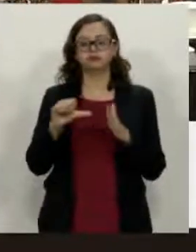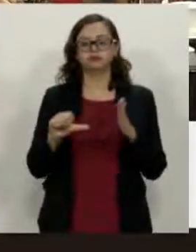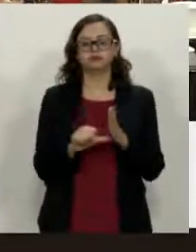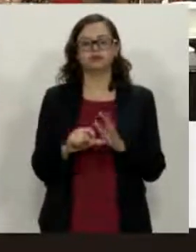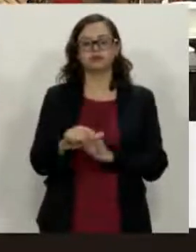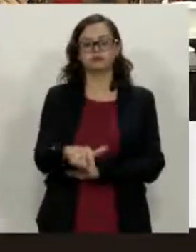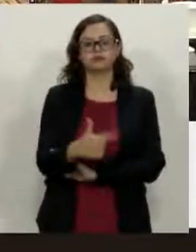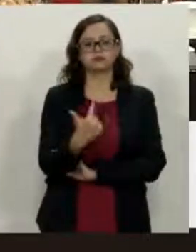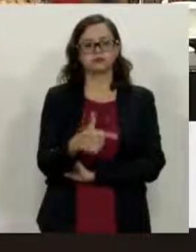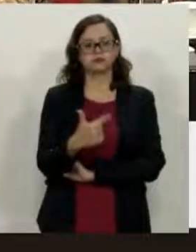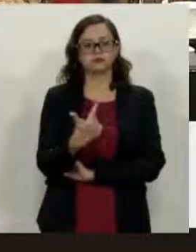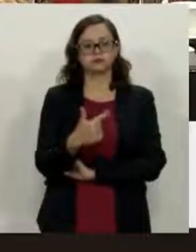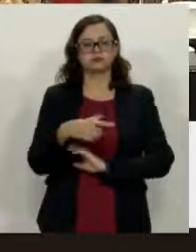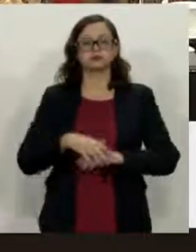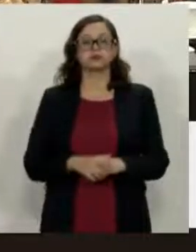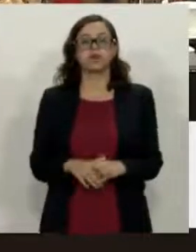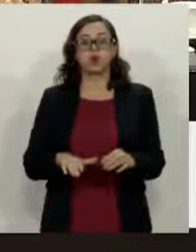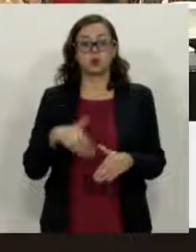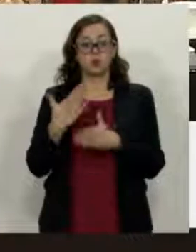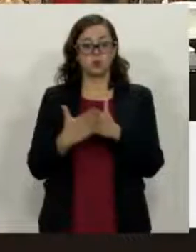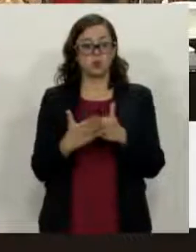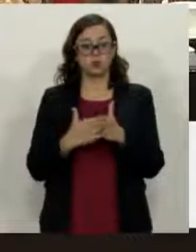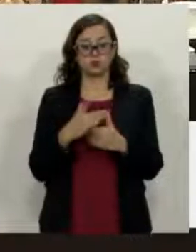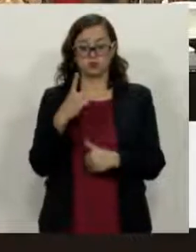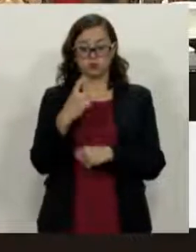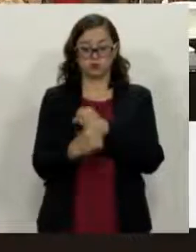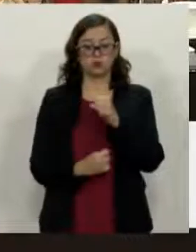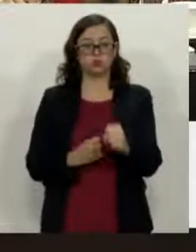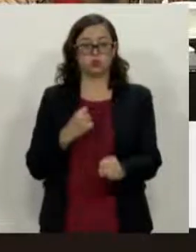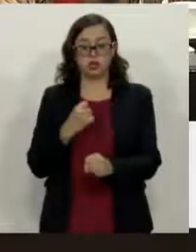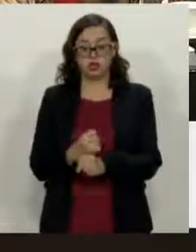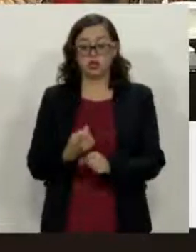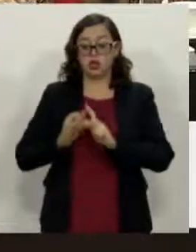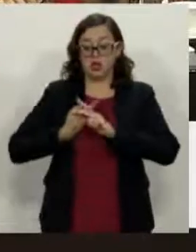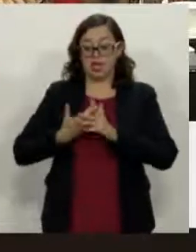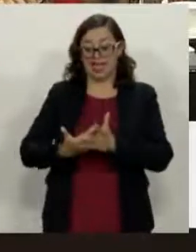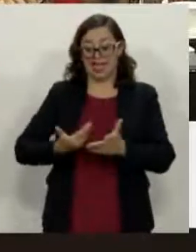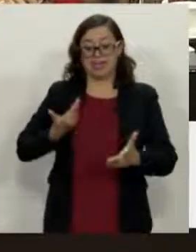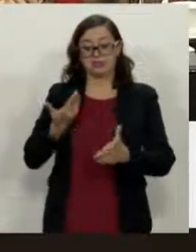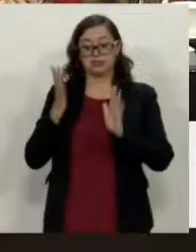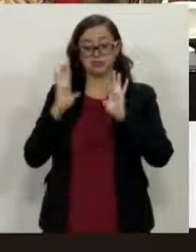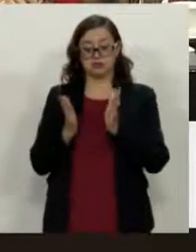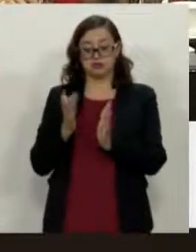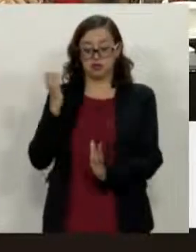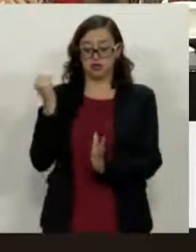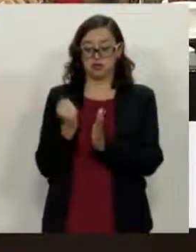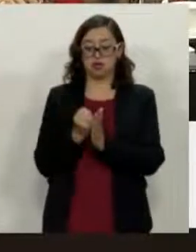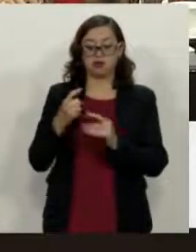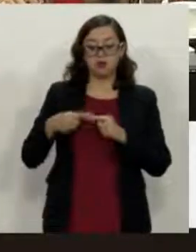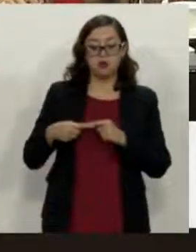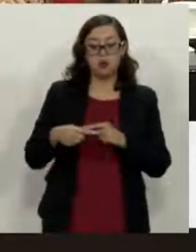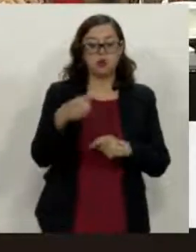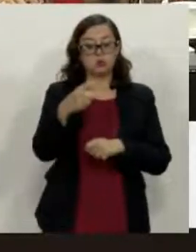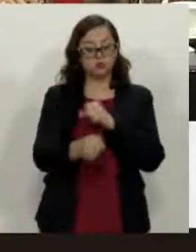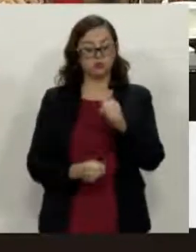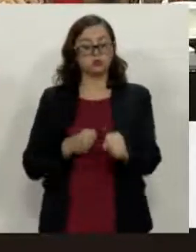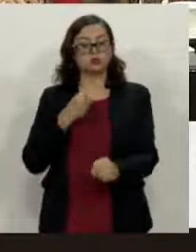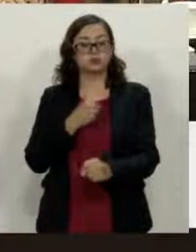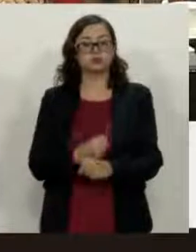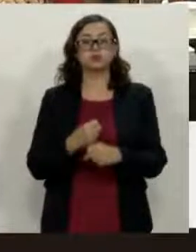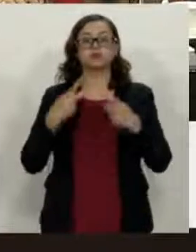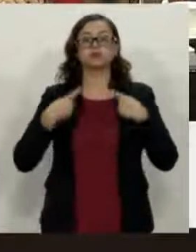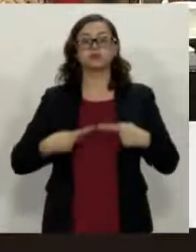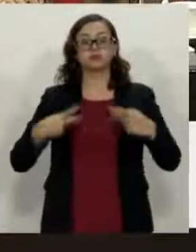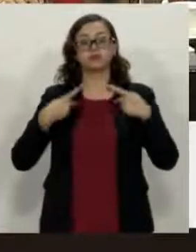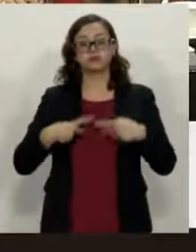12. Dentro del año siguiente a la entrada en vigor de la Ley Nacional de Extinción de Dominio, la persona titular